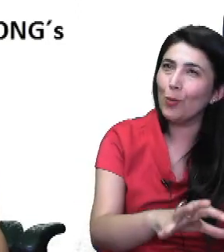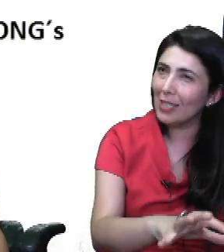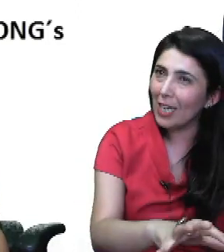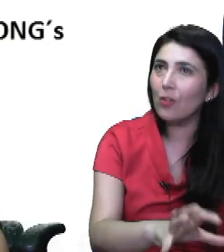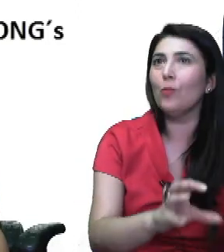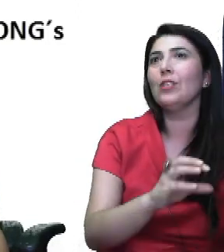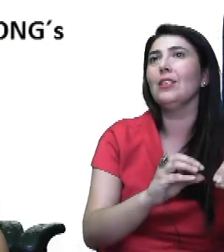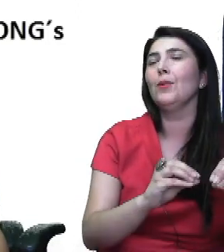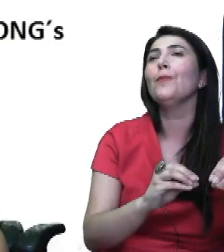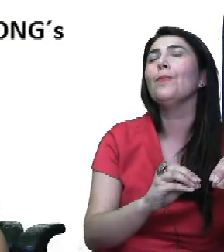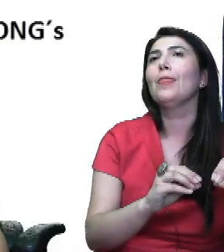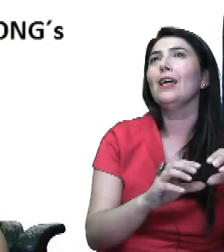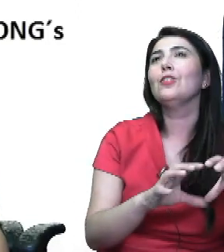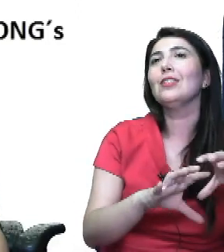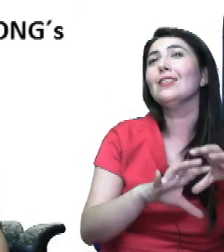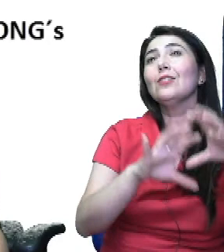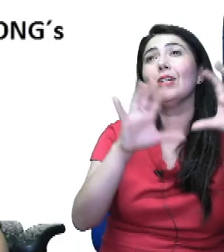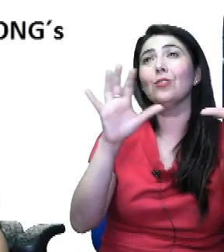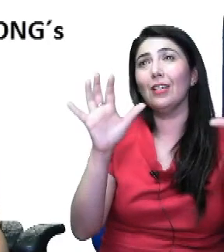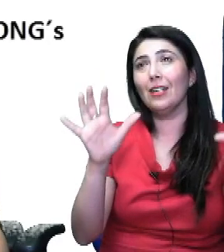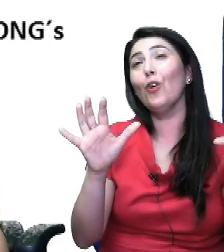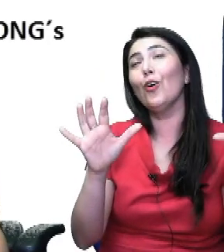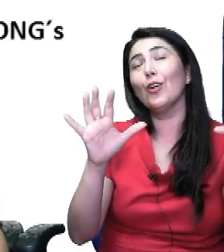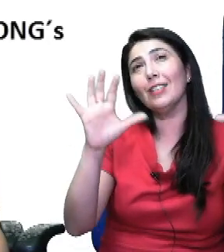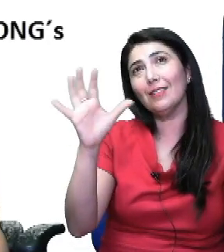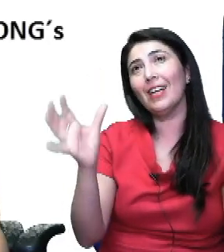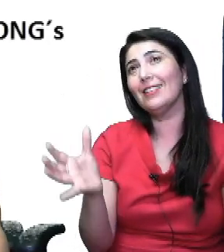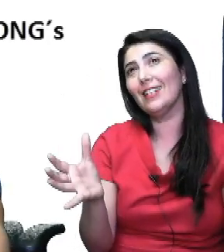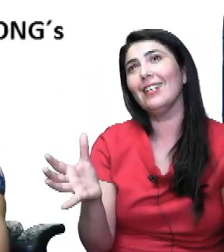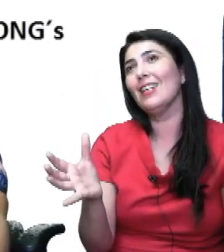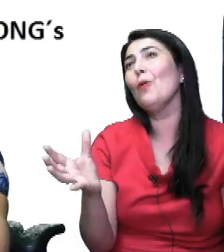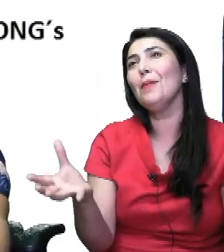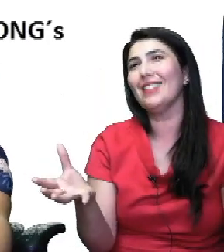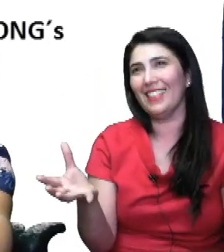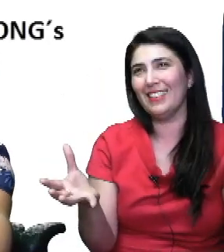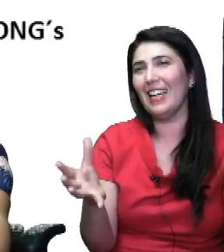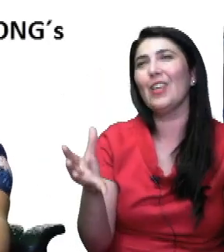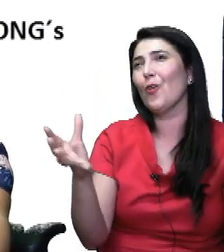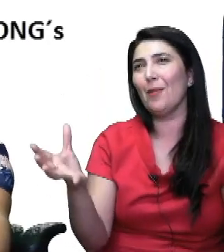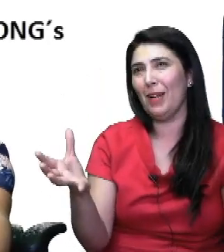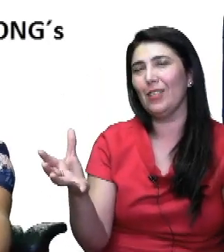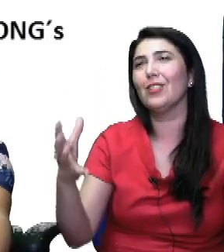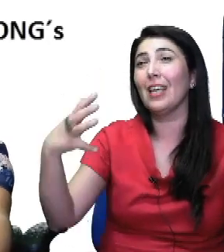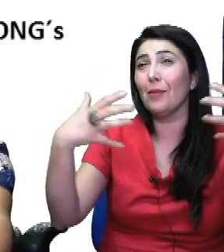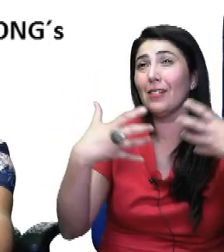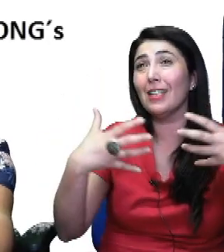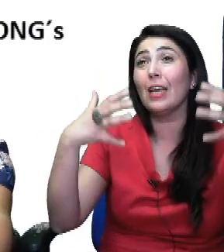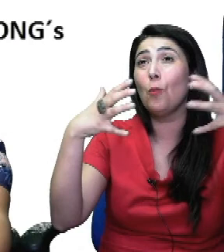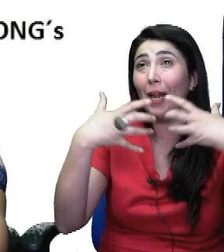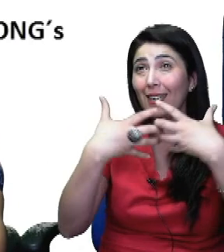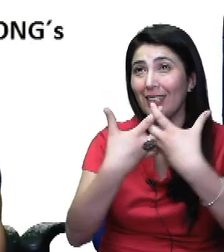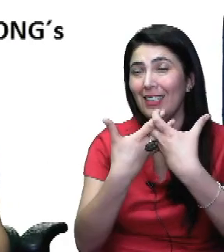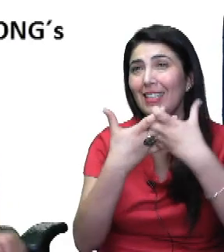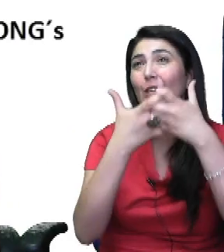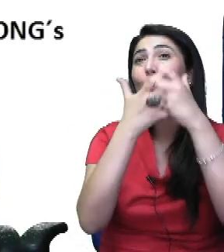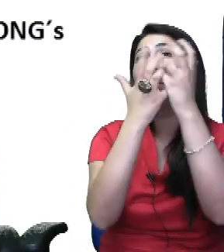desarrollo comunitario de los municipios. Entonces son acciones que van a ser igualmente si hay o no hay plan. Entonces qué interesante que haya un